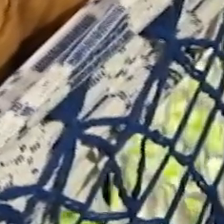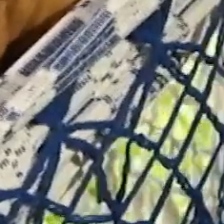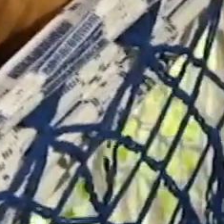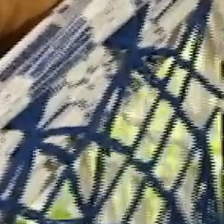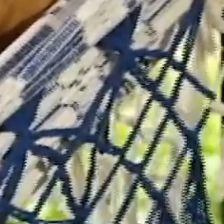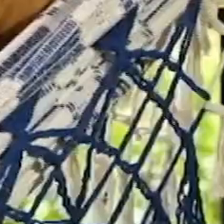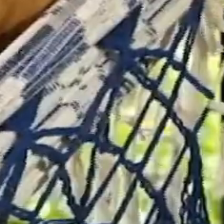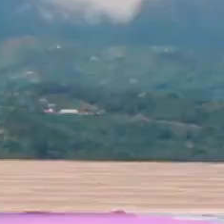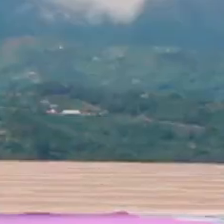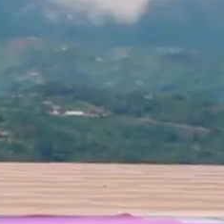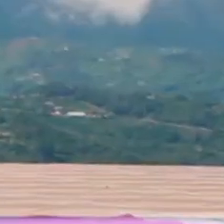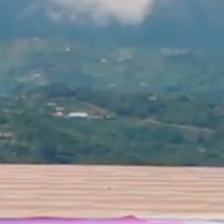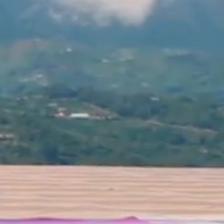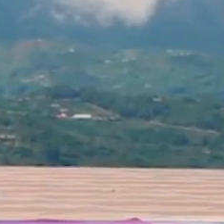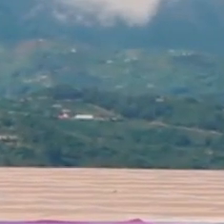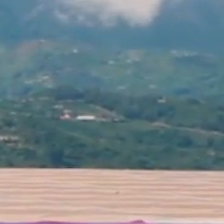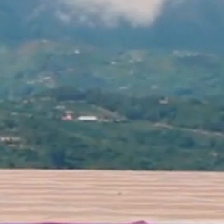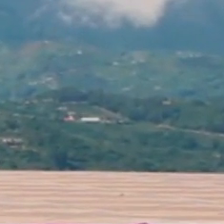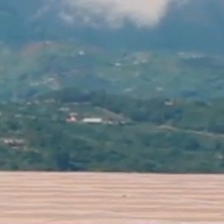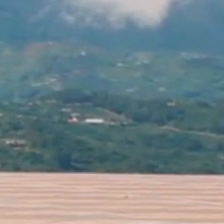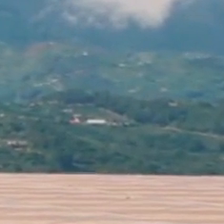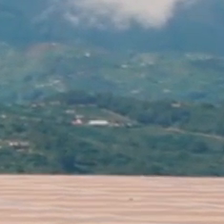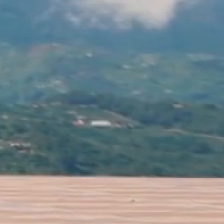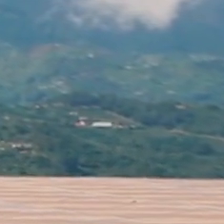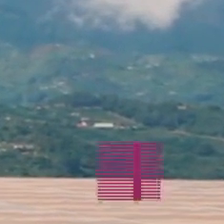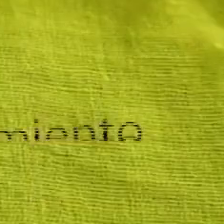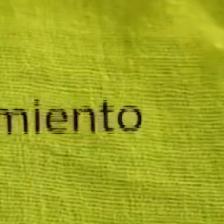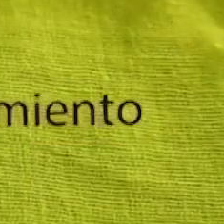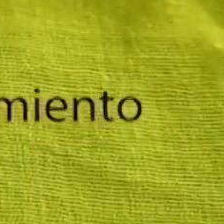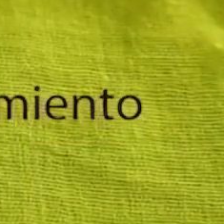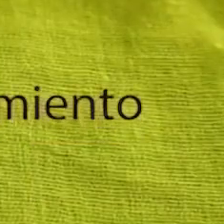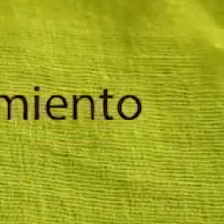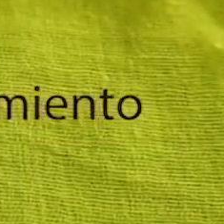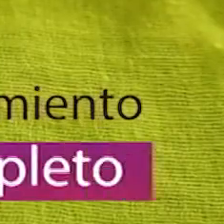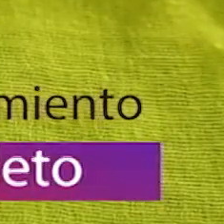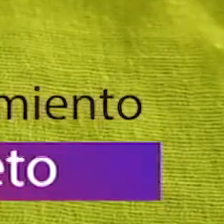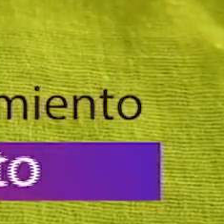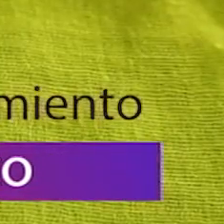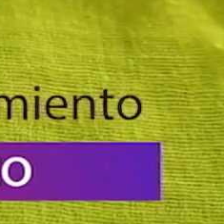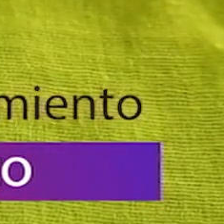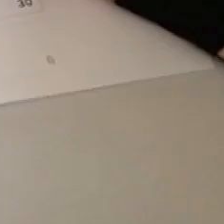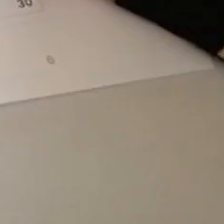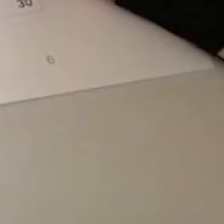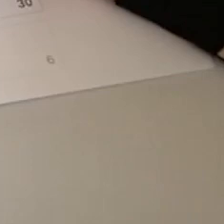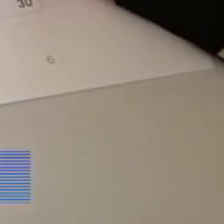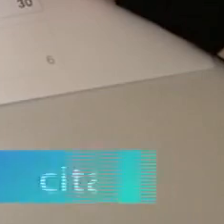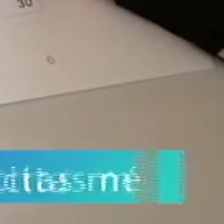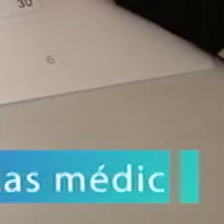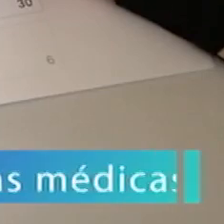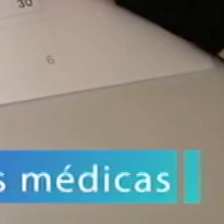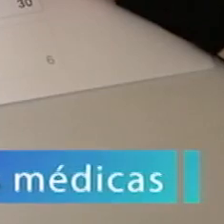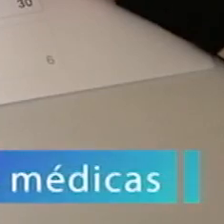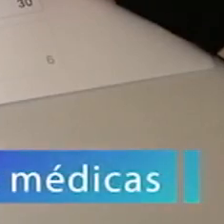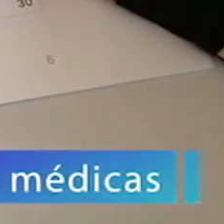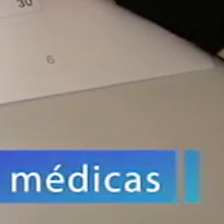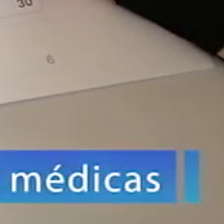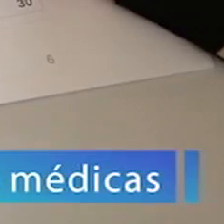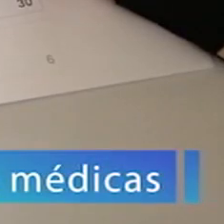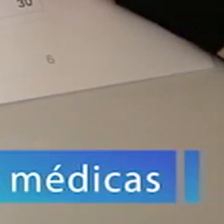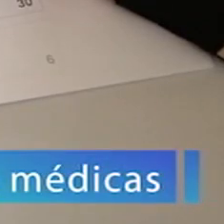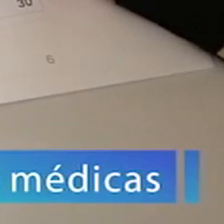emergencias por eso me mantengo bien tomo mi tratamiento completo voy a mis citas